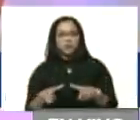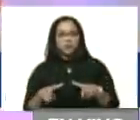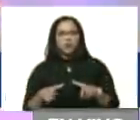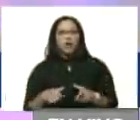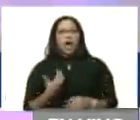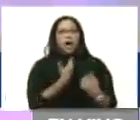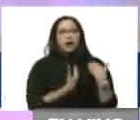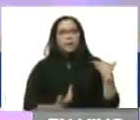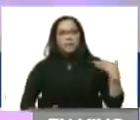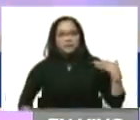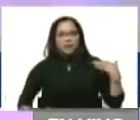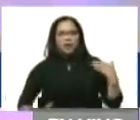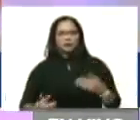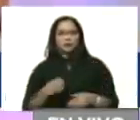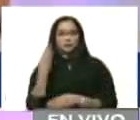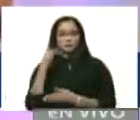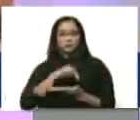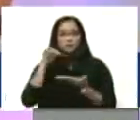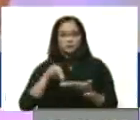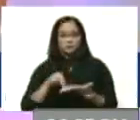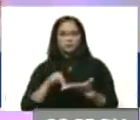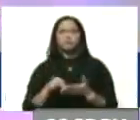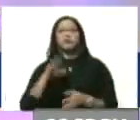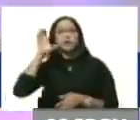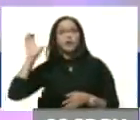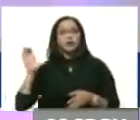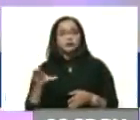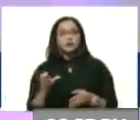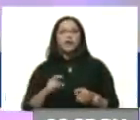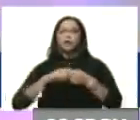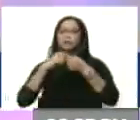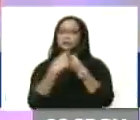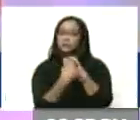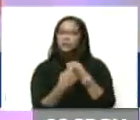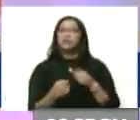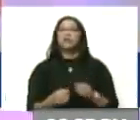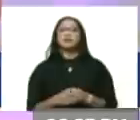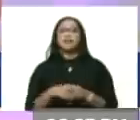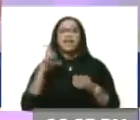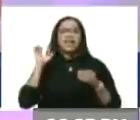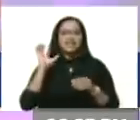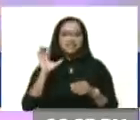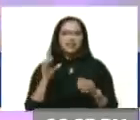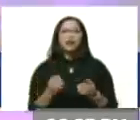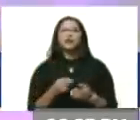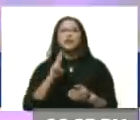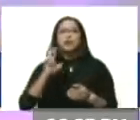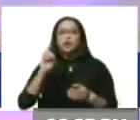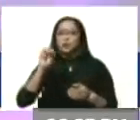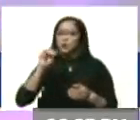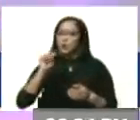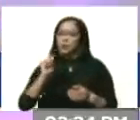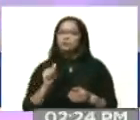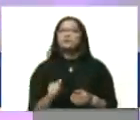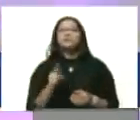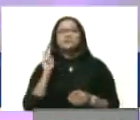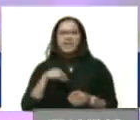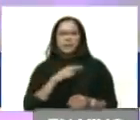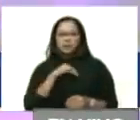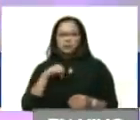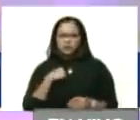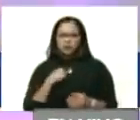la presidenta de la Asamblea de los Estados Partes del Estatuto de Roma, y hemos además